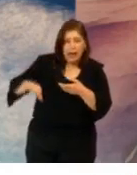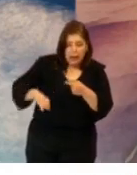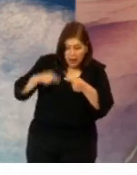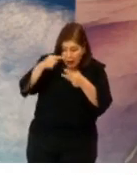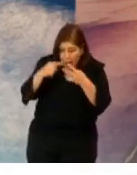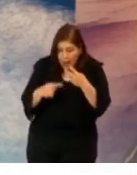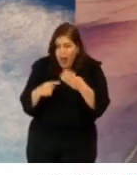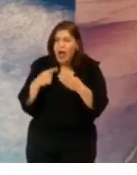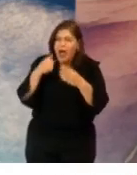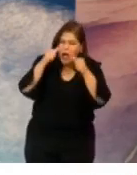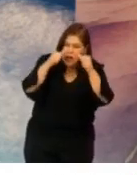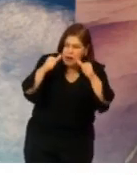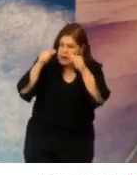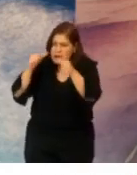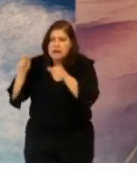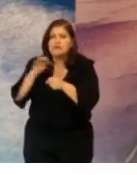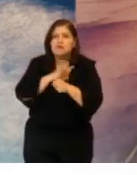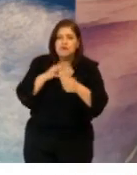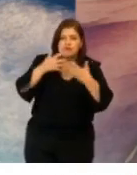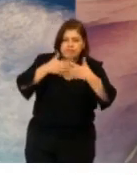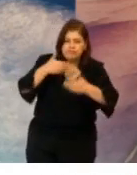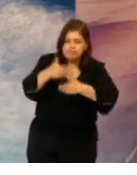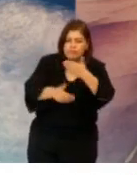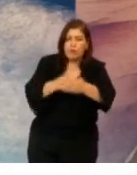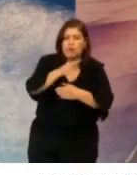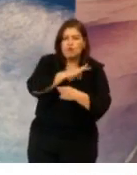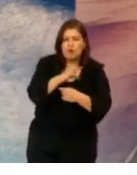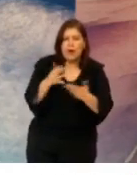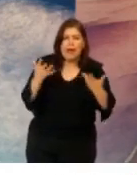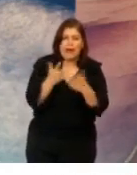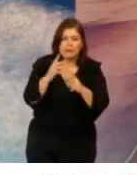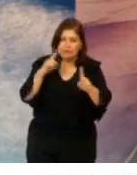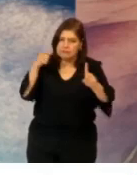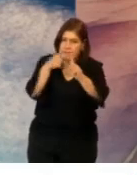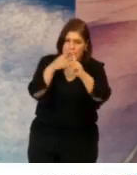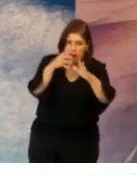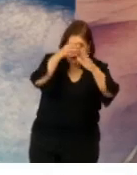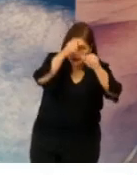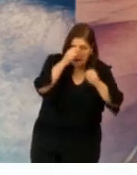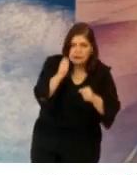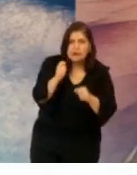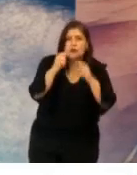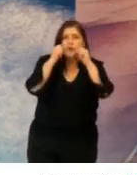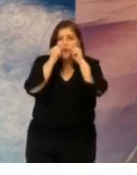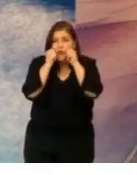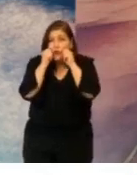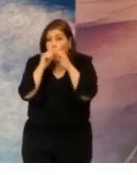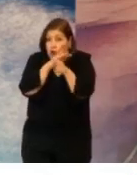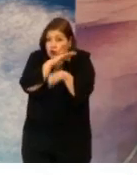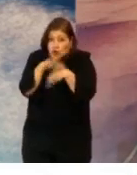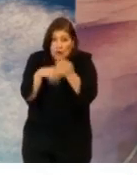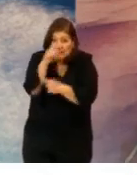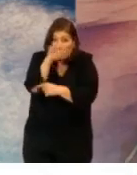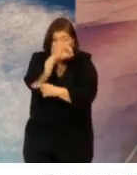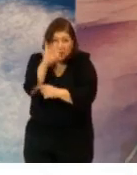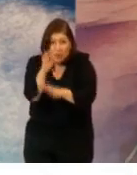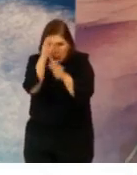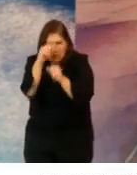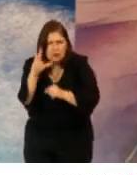tres teniendo procesos distintos llegar a un acuerdo en una cosa, aunque globalmente no estemos de acuerdo en todo.